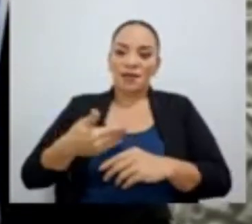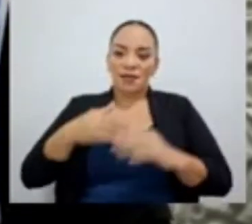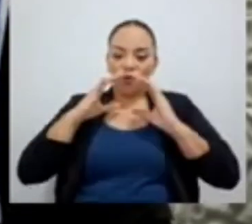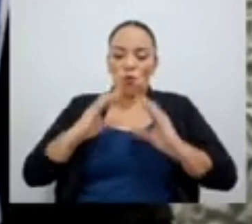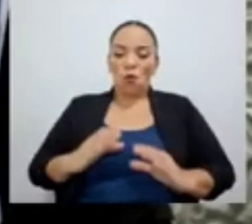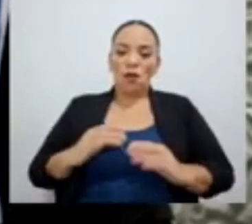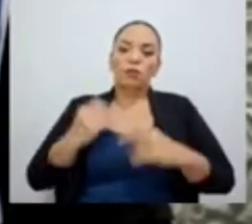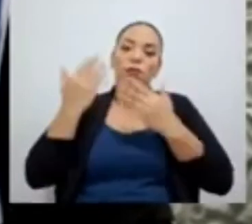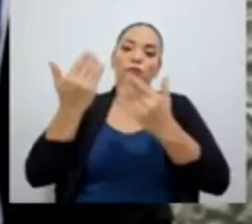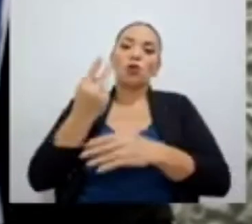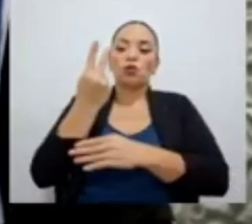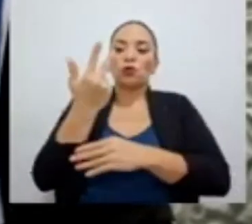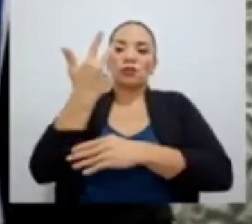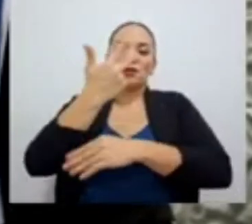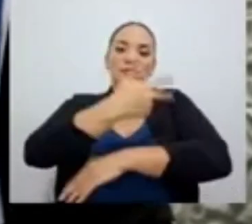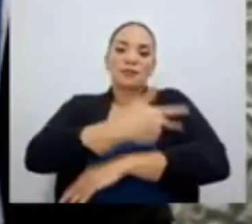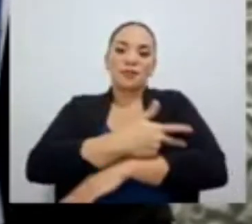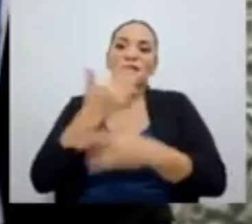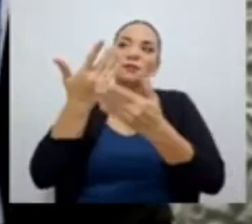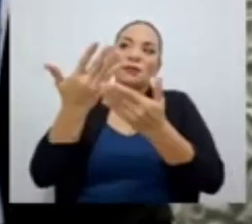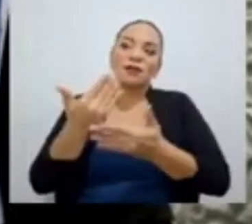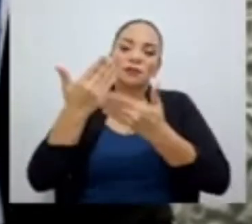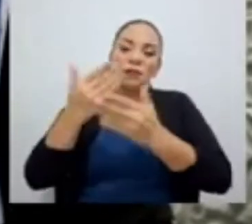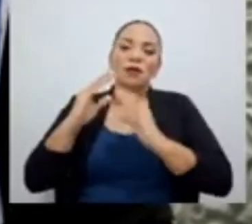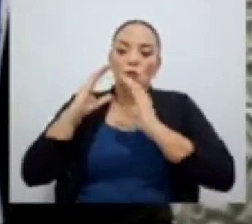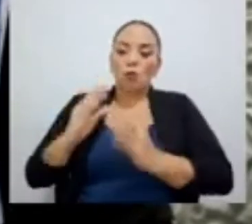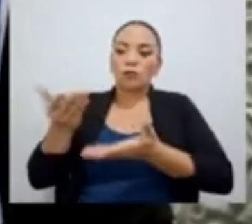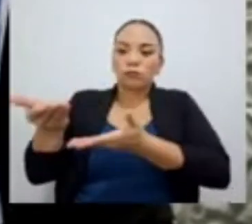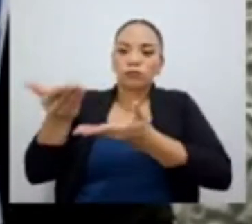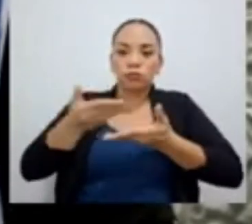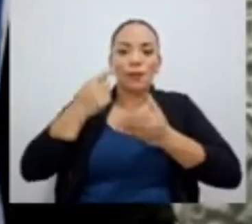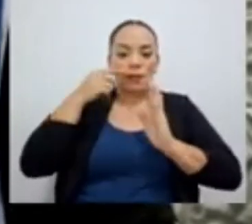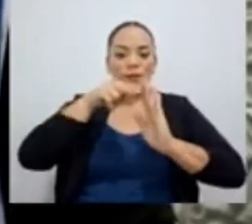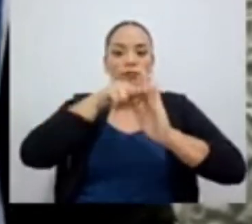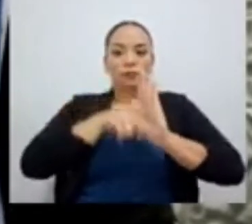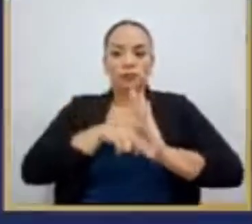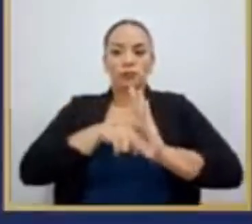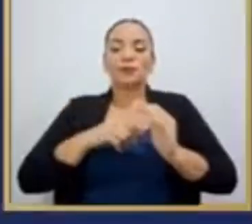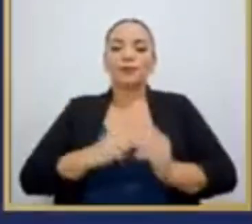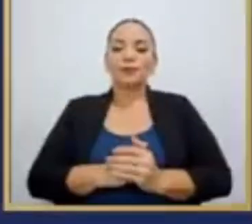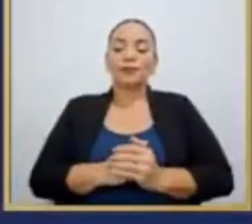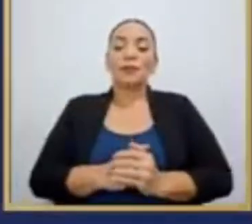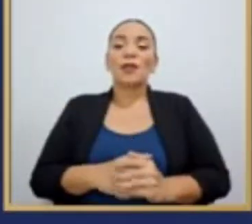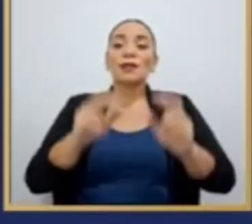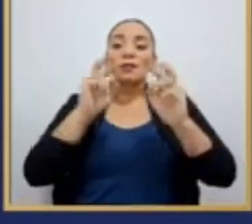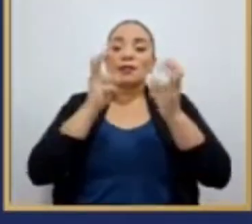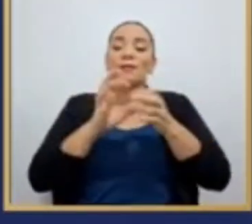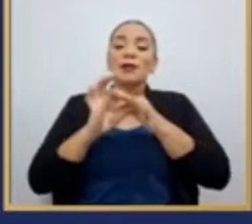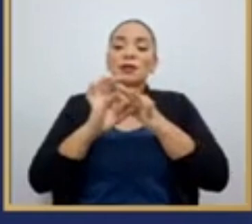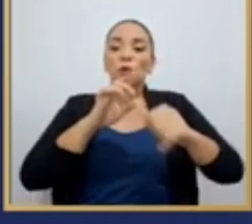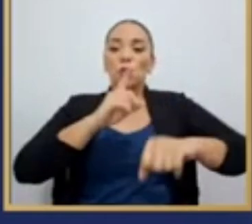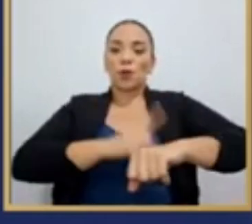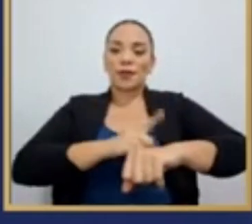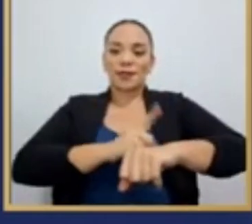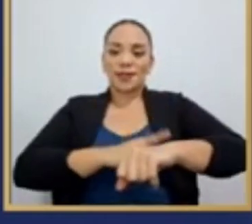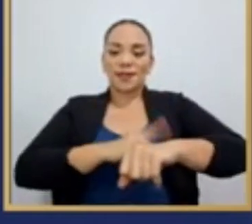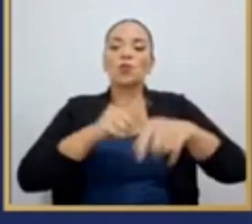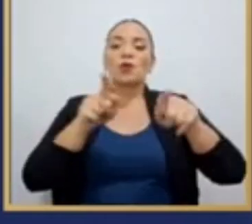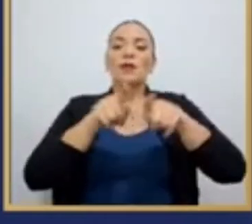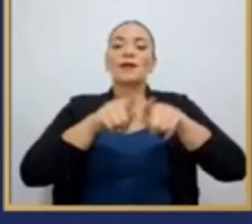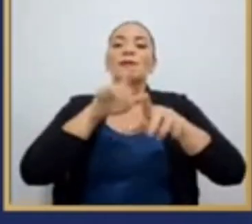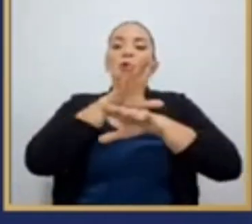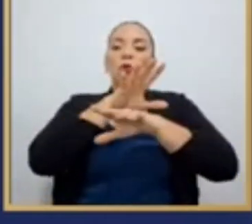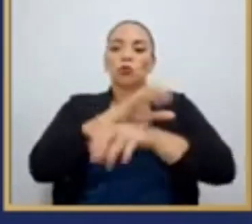más días para darle sepultura. Y no solamente el tema tiene que ver con el tiempo, sino también con las